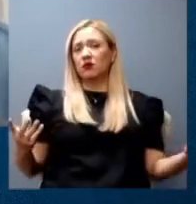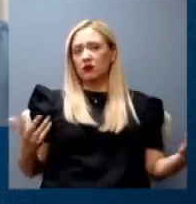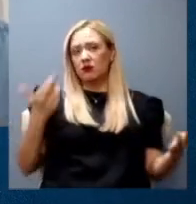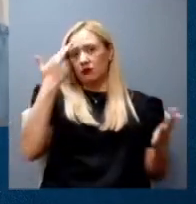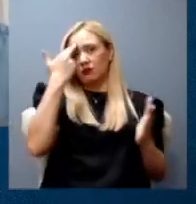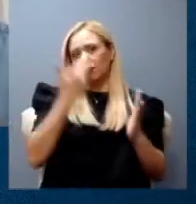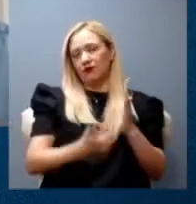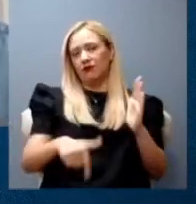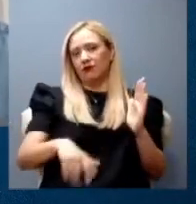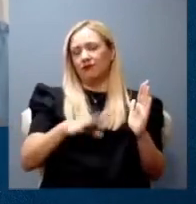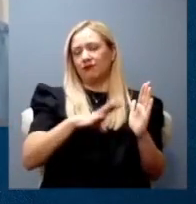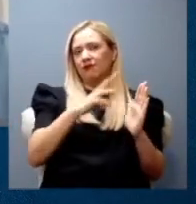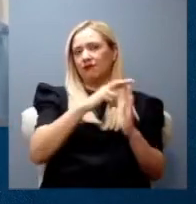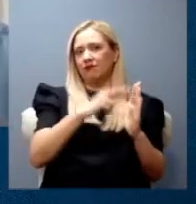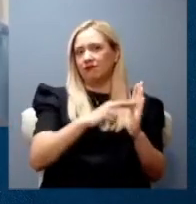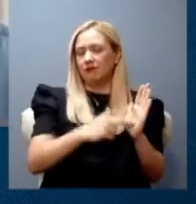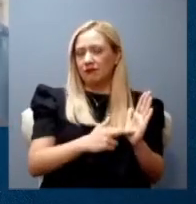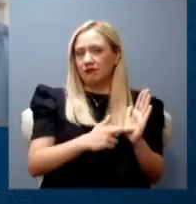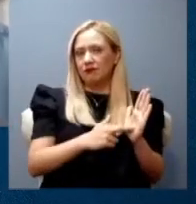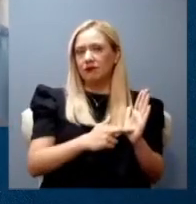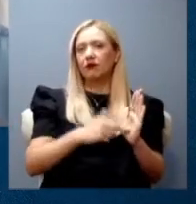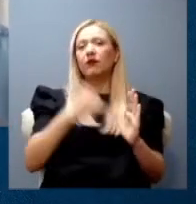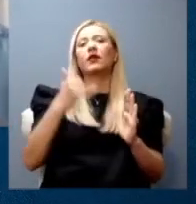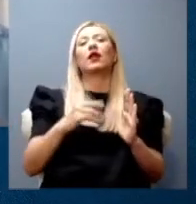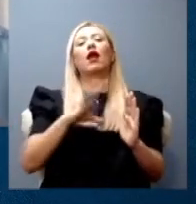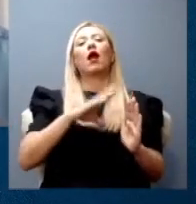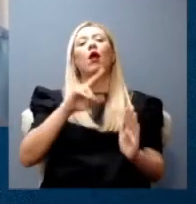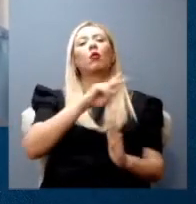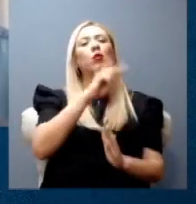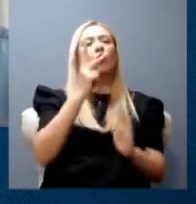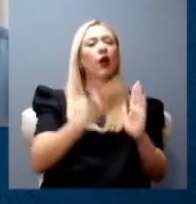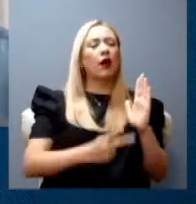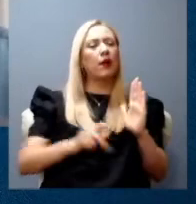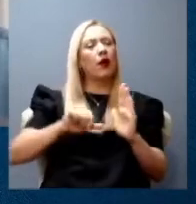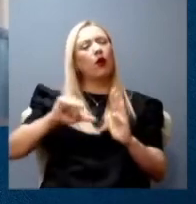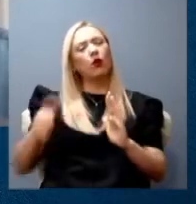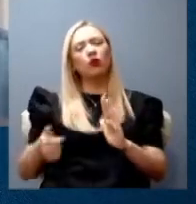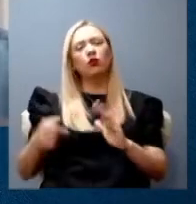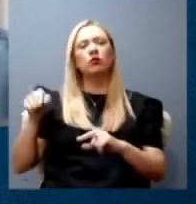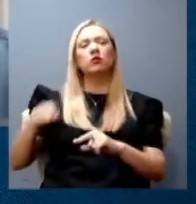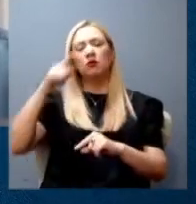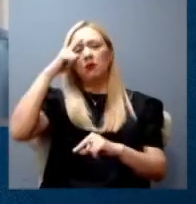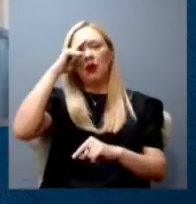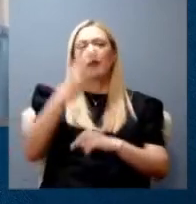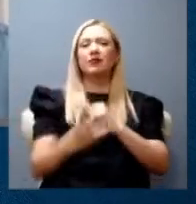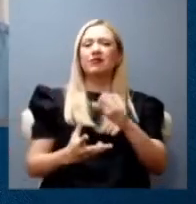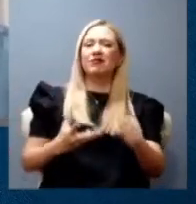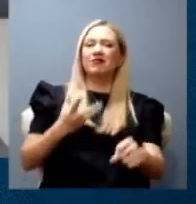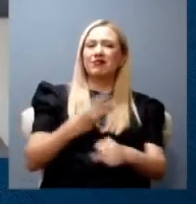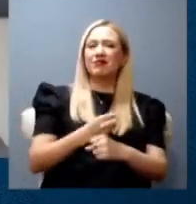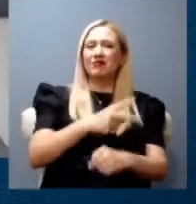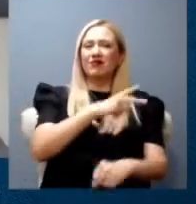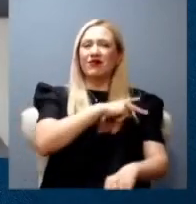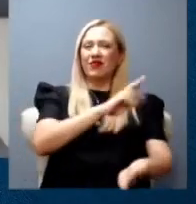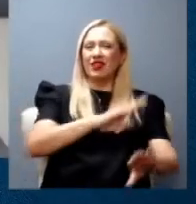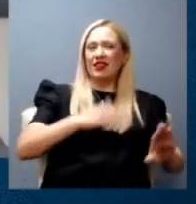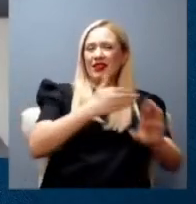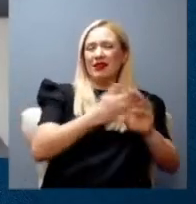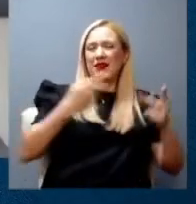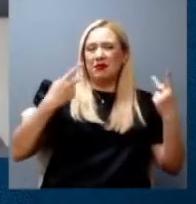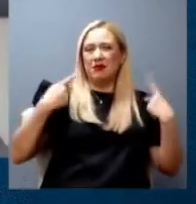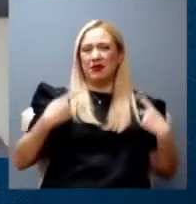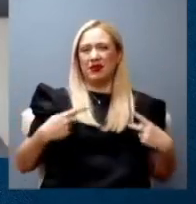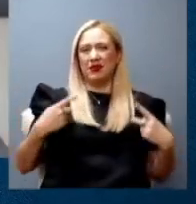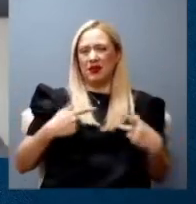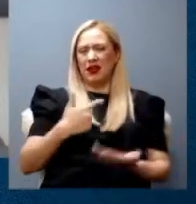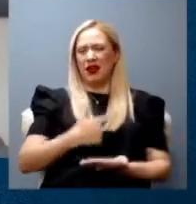Igualmente, estamos hablando de programas de reparación, por ejemplo, de reparación a las víctimas de esas graves violaciones